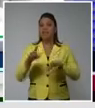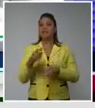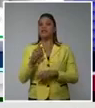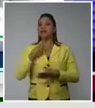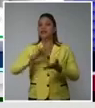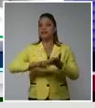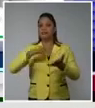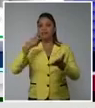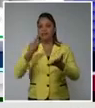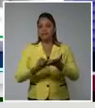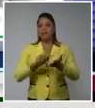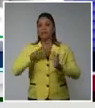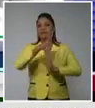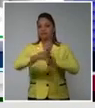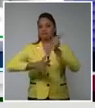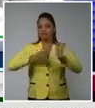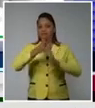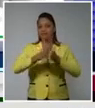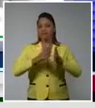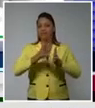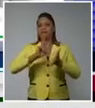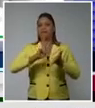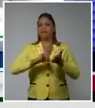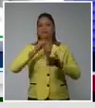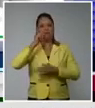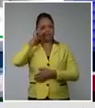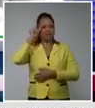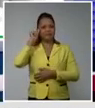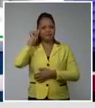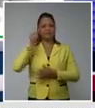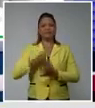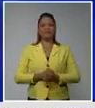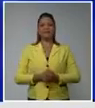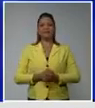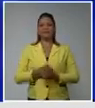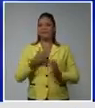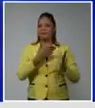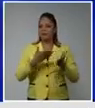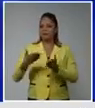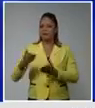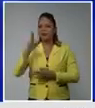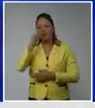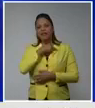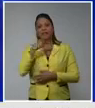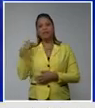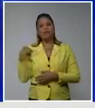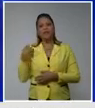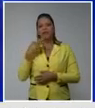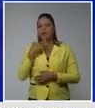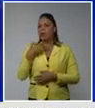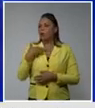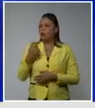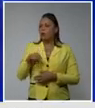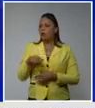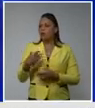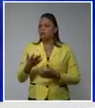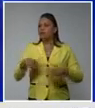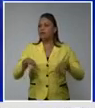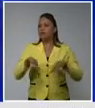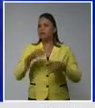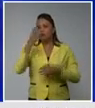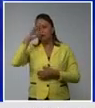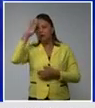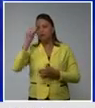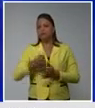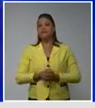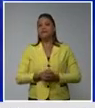en lengua de señas, Marileimis Repilado. Así que buenos días, doctor. ¿Cómo amanece este martes? Buen día, Pepe,